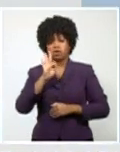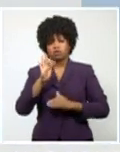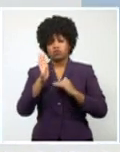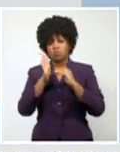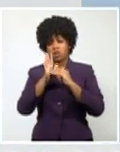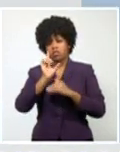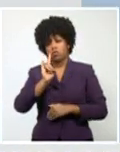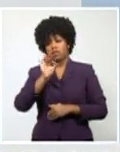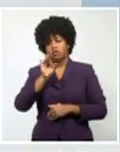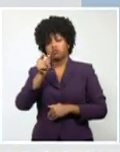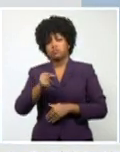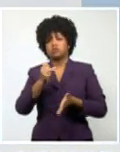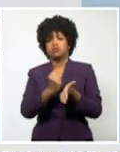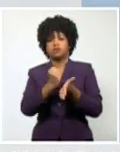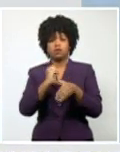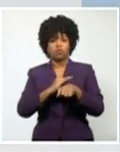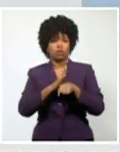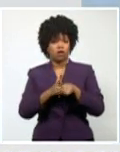2.088.098 casos confirmados,